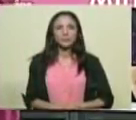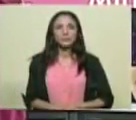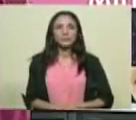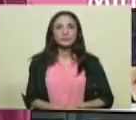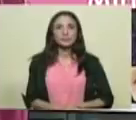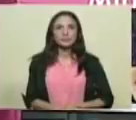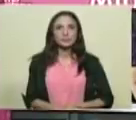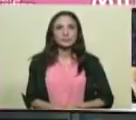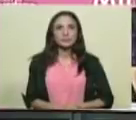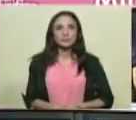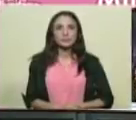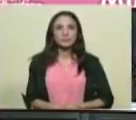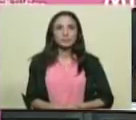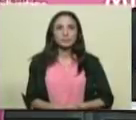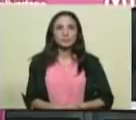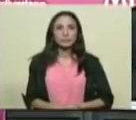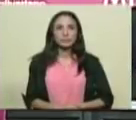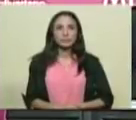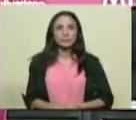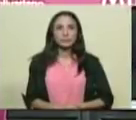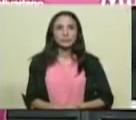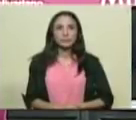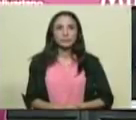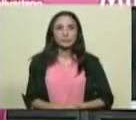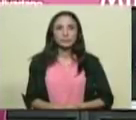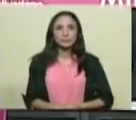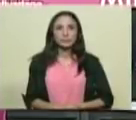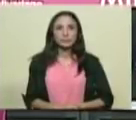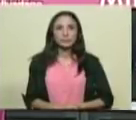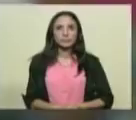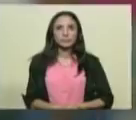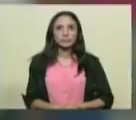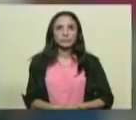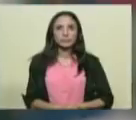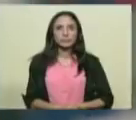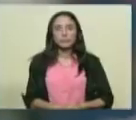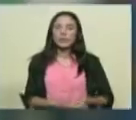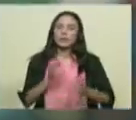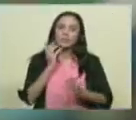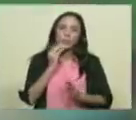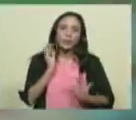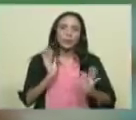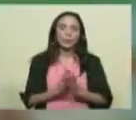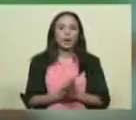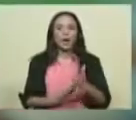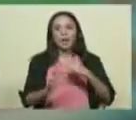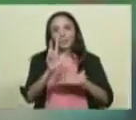venezolana. Ahora, si fuera 3 miembros de tu familia,